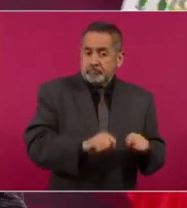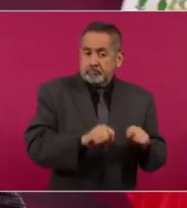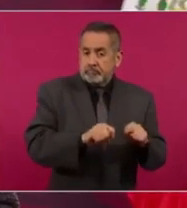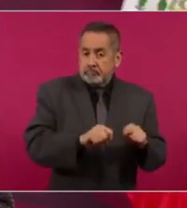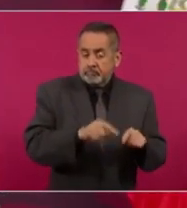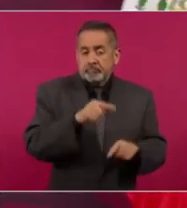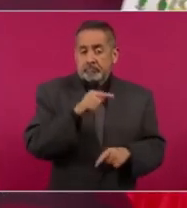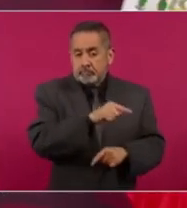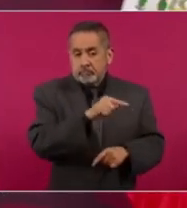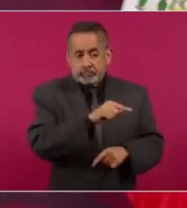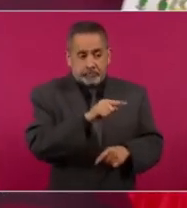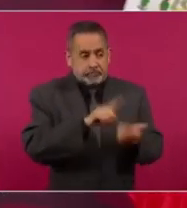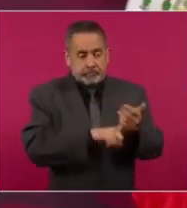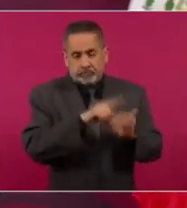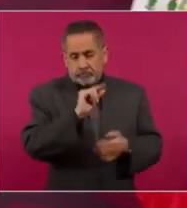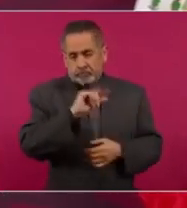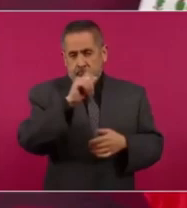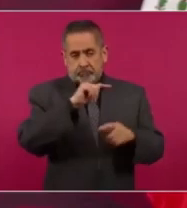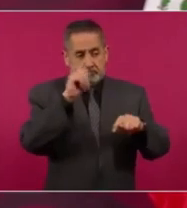el título profesional,